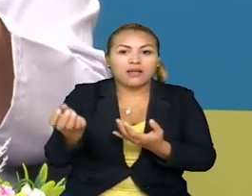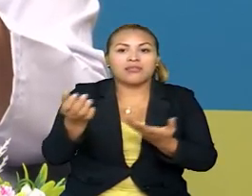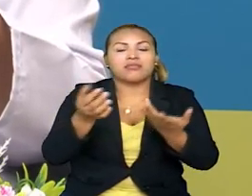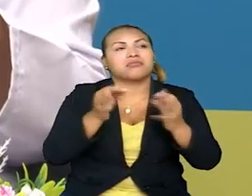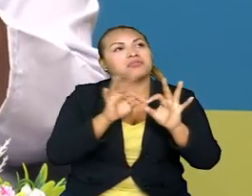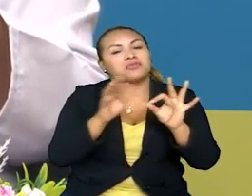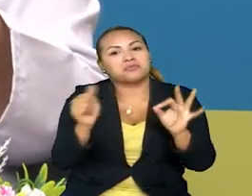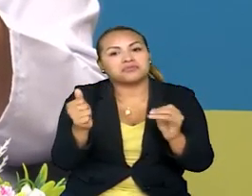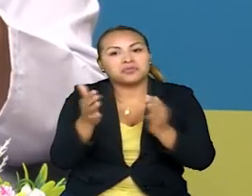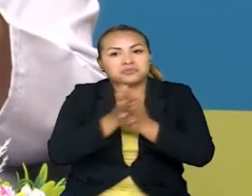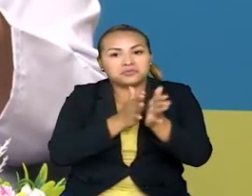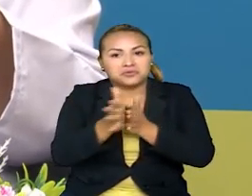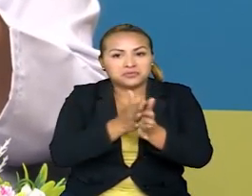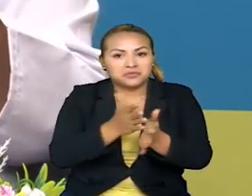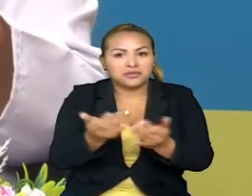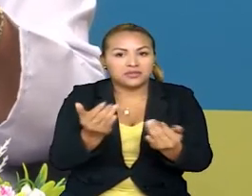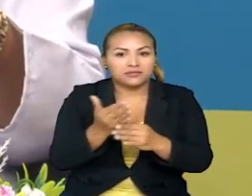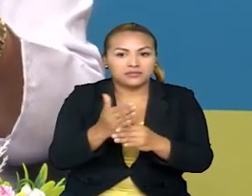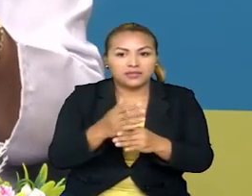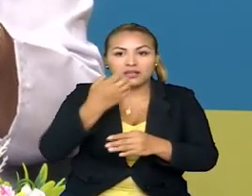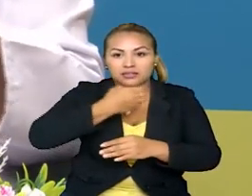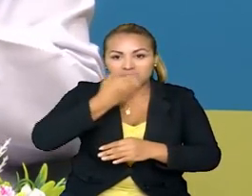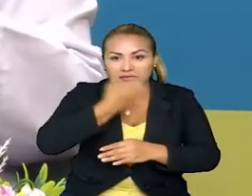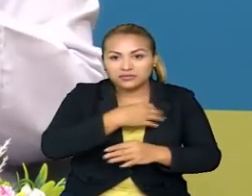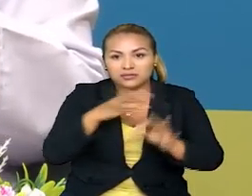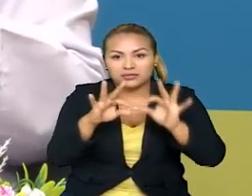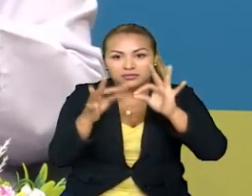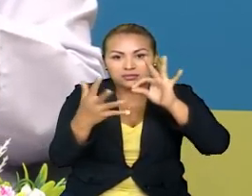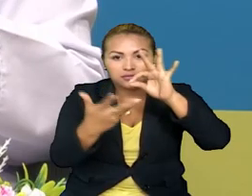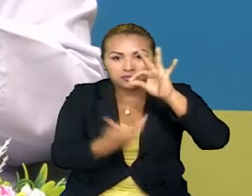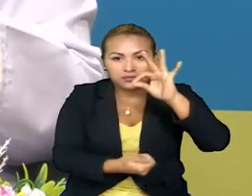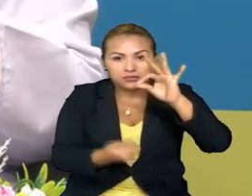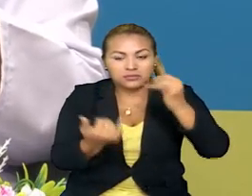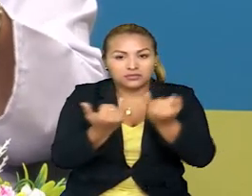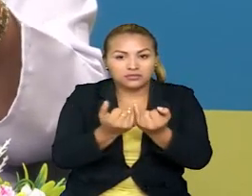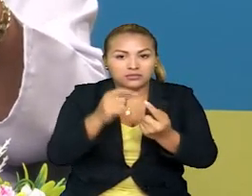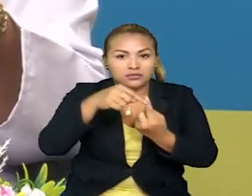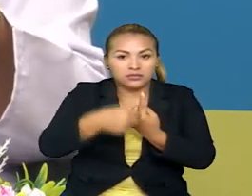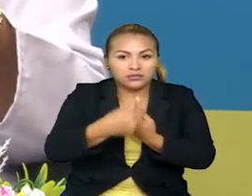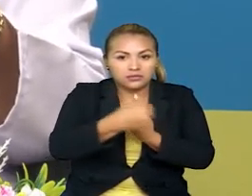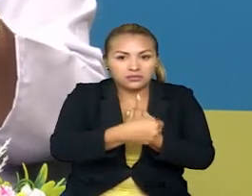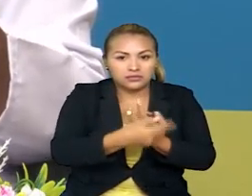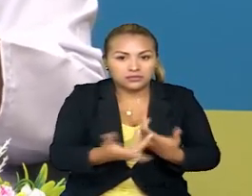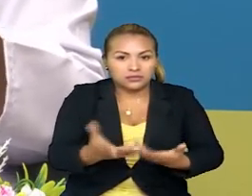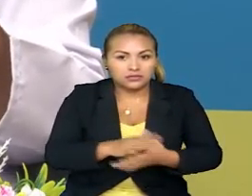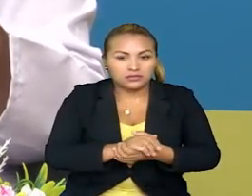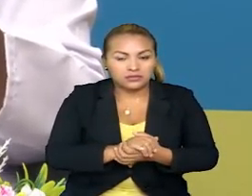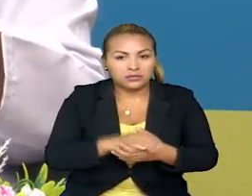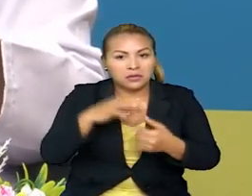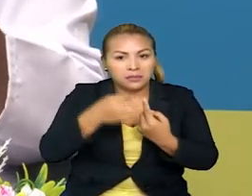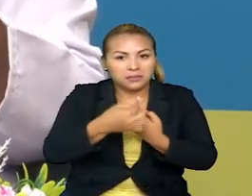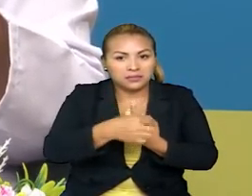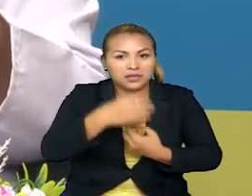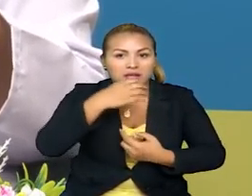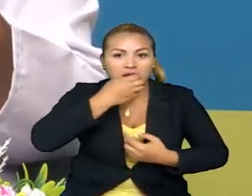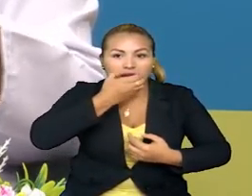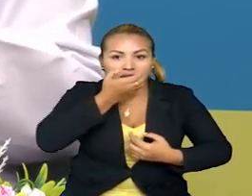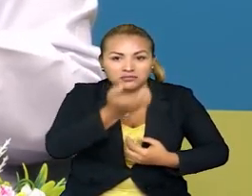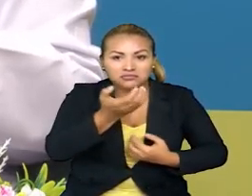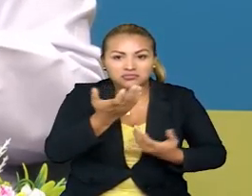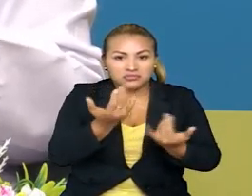los refrescos de la uva de la manzana no vayamos tan caro que a veces el agua se puede caer o la masa del banano del mango de la mandarina